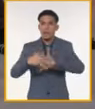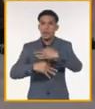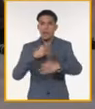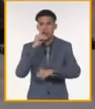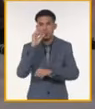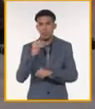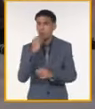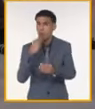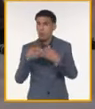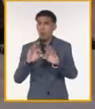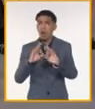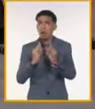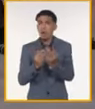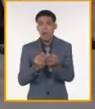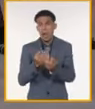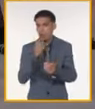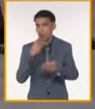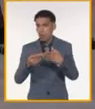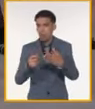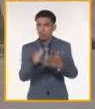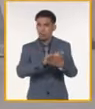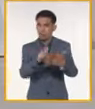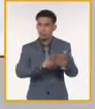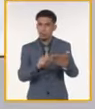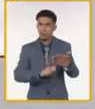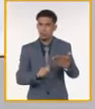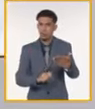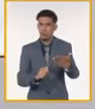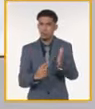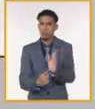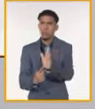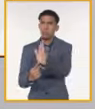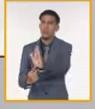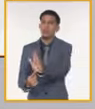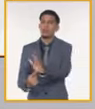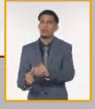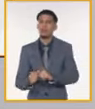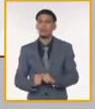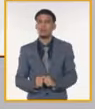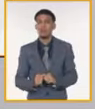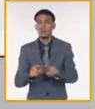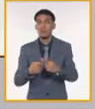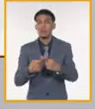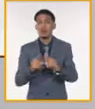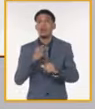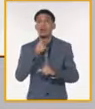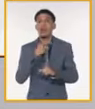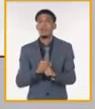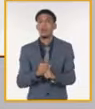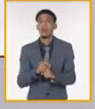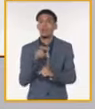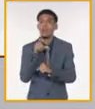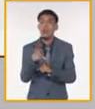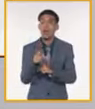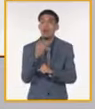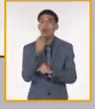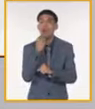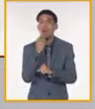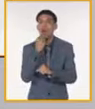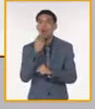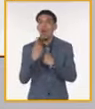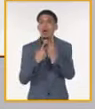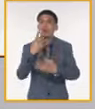familiar el contrato es es por escrito no hay excepciones porque ante determinados conflictos de carácter laboral